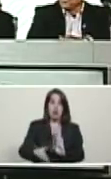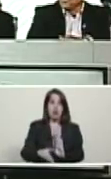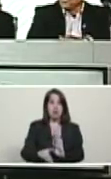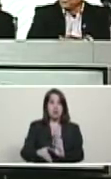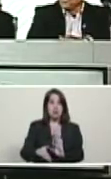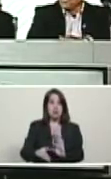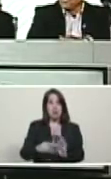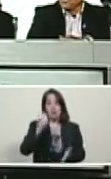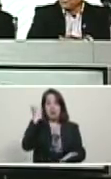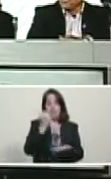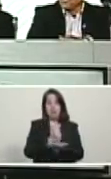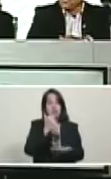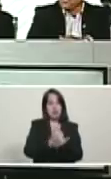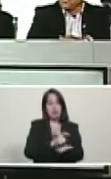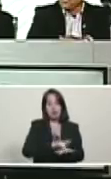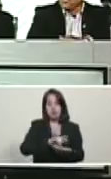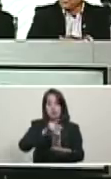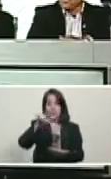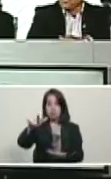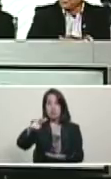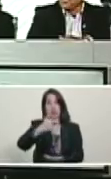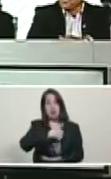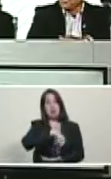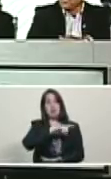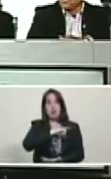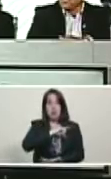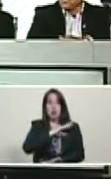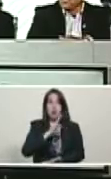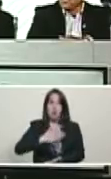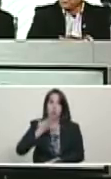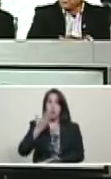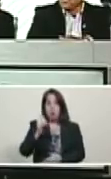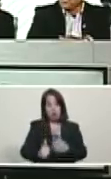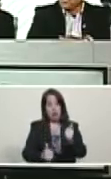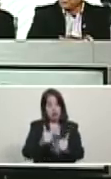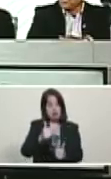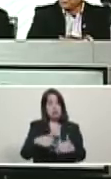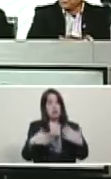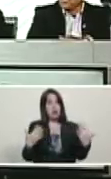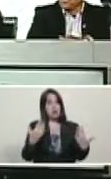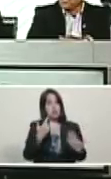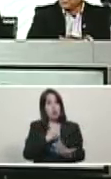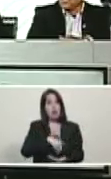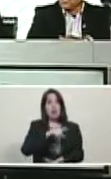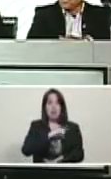pasaporte español y la identidad española puedo ser candidato en españa